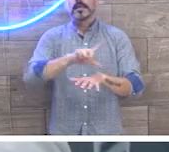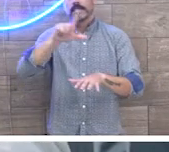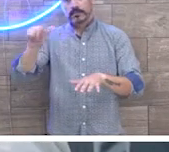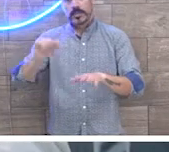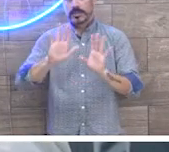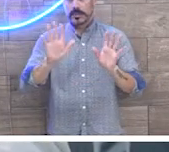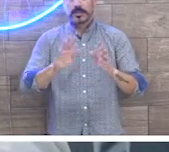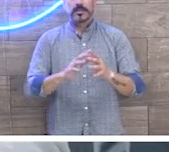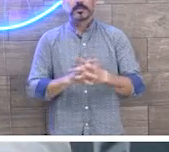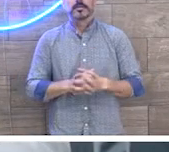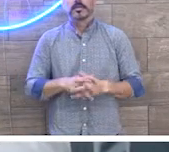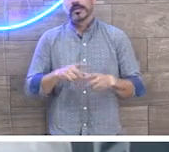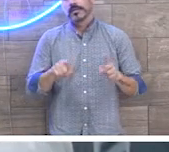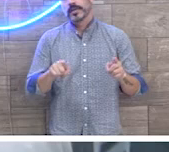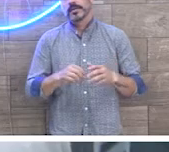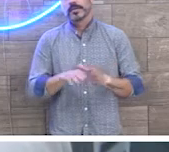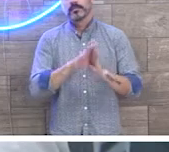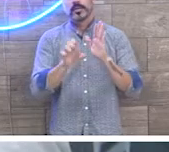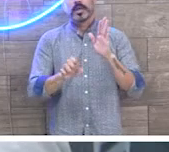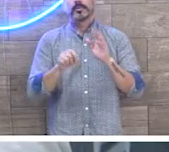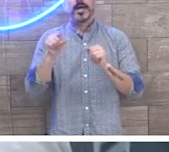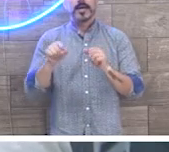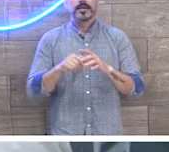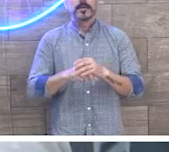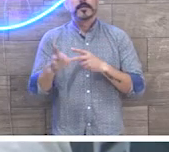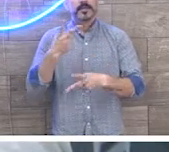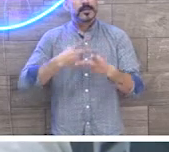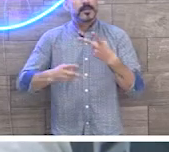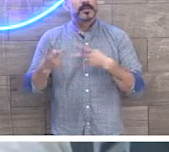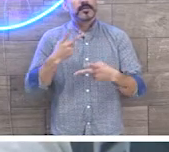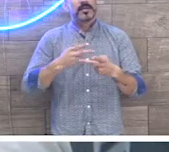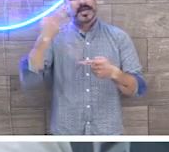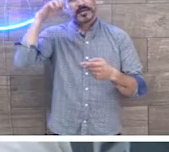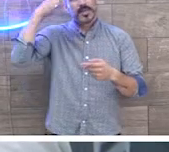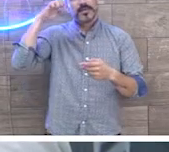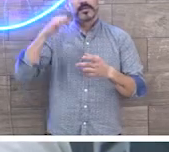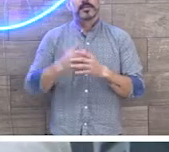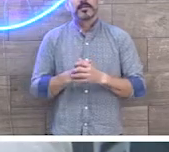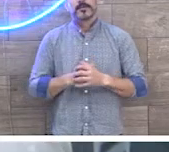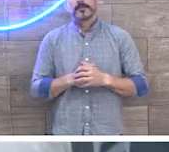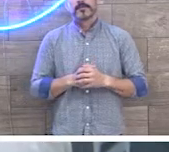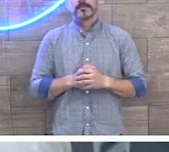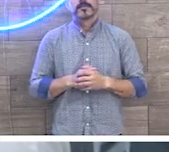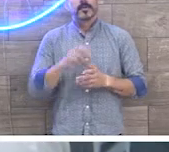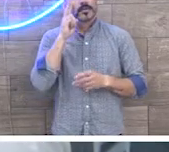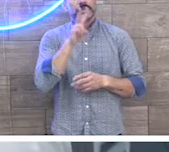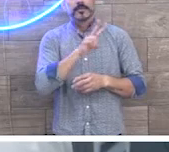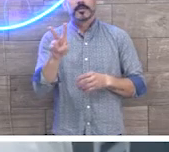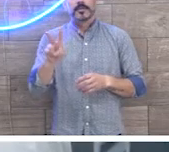cambio, y ahí es donde vinieron una serie de experiencias de ver,